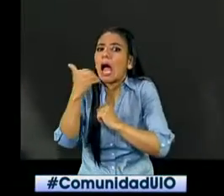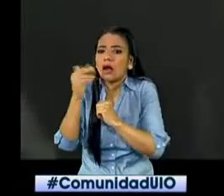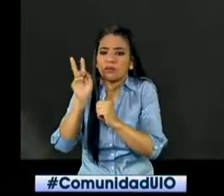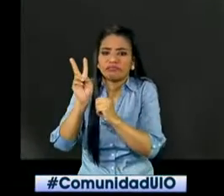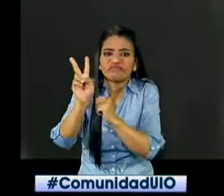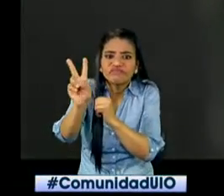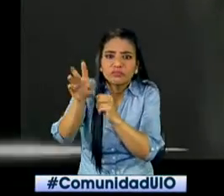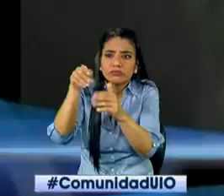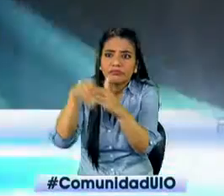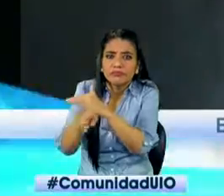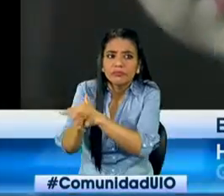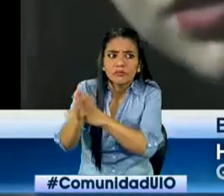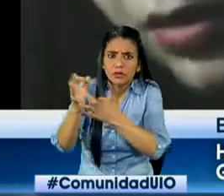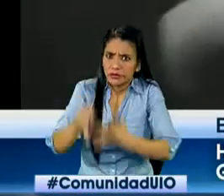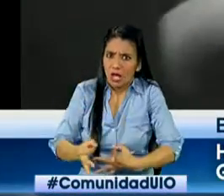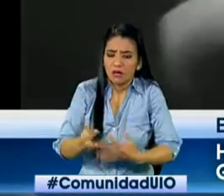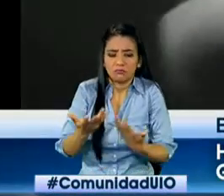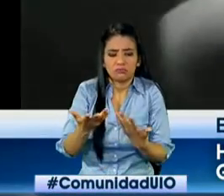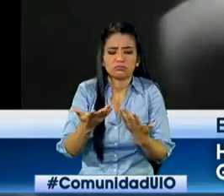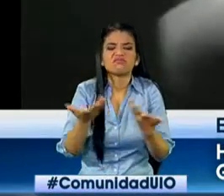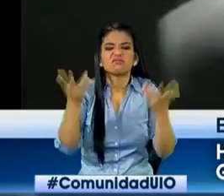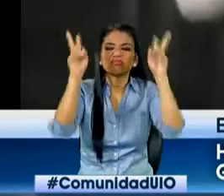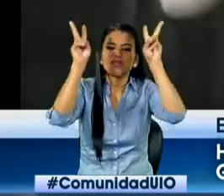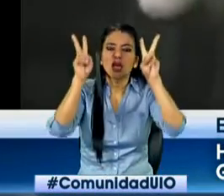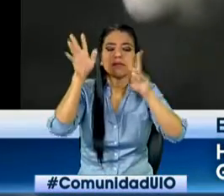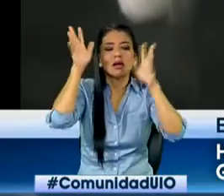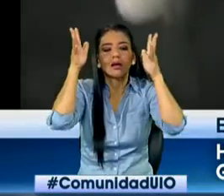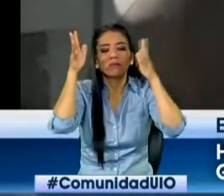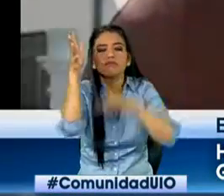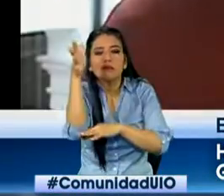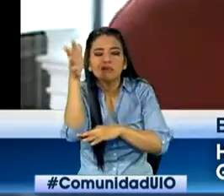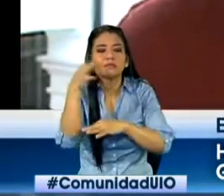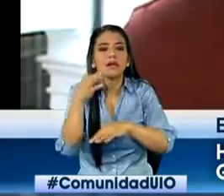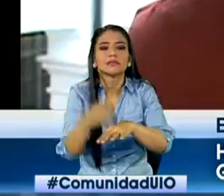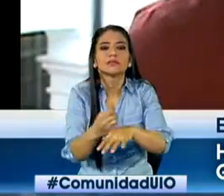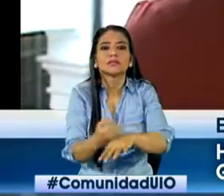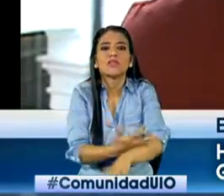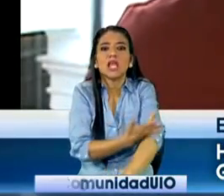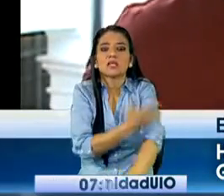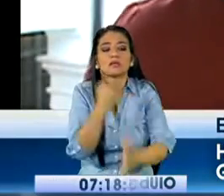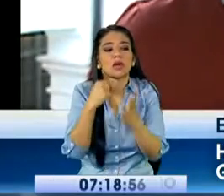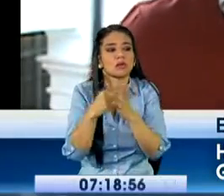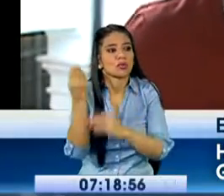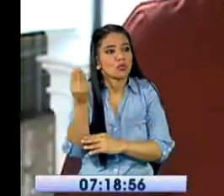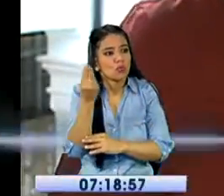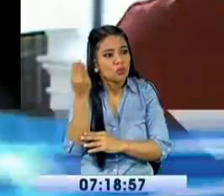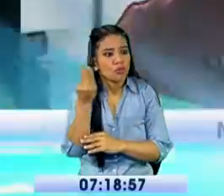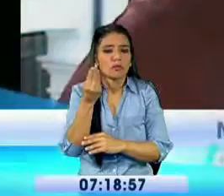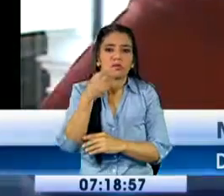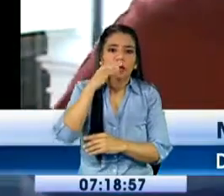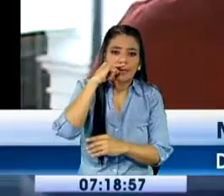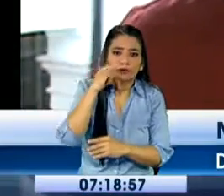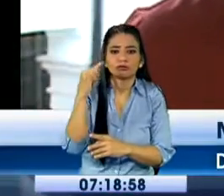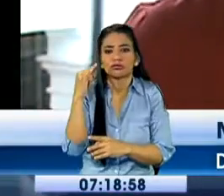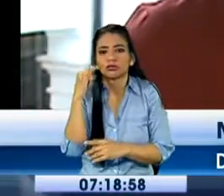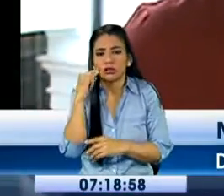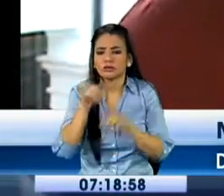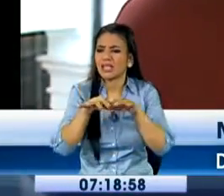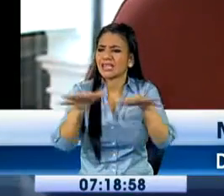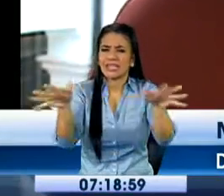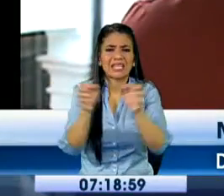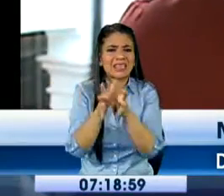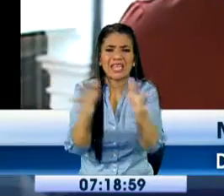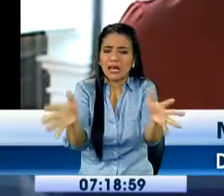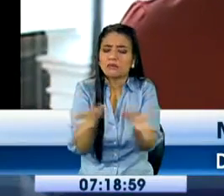de sensibilización. Comunicación, de sensibilización a los jóvenes, a los niños, a la ciudadanía en general es